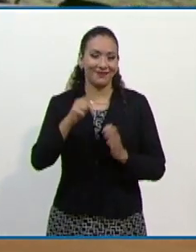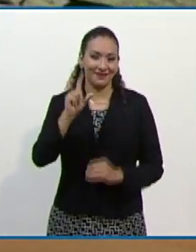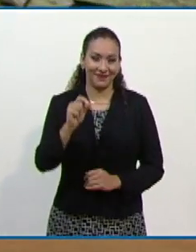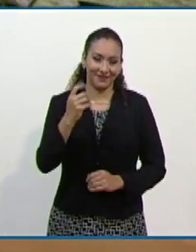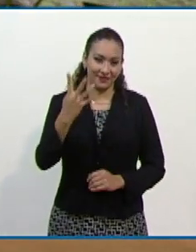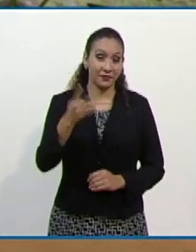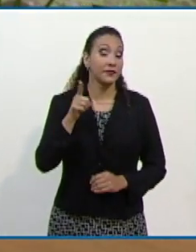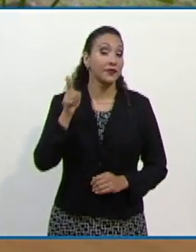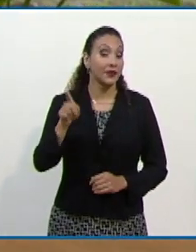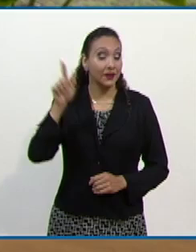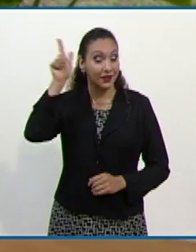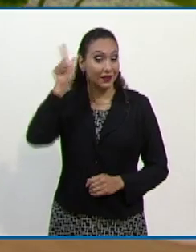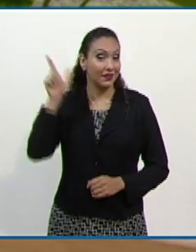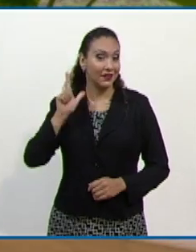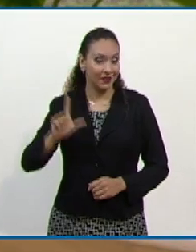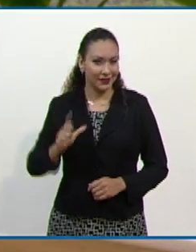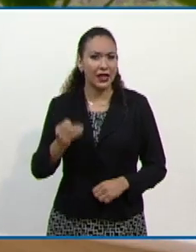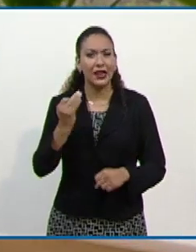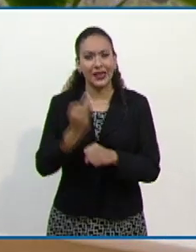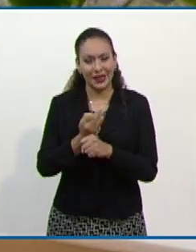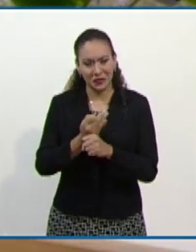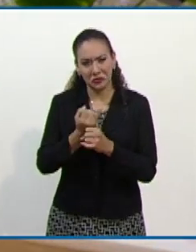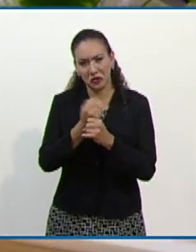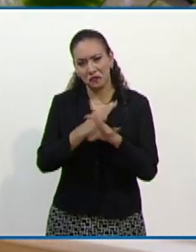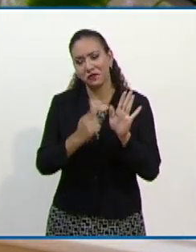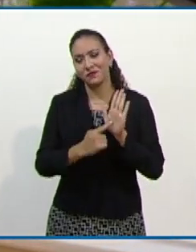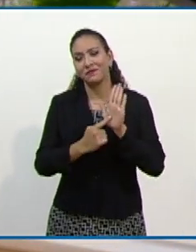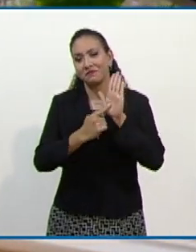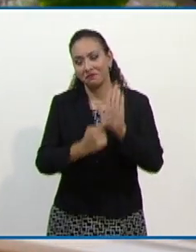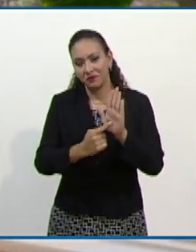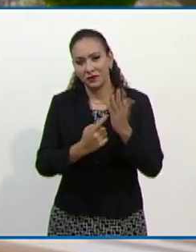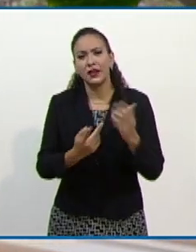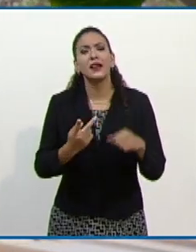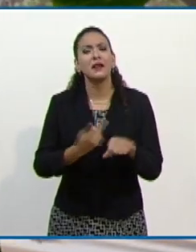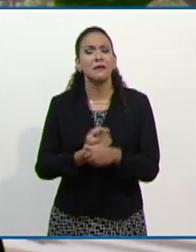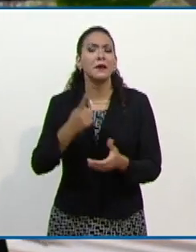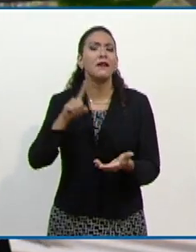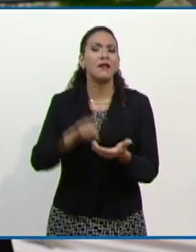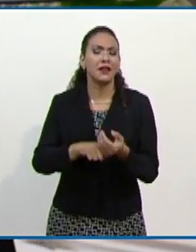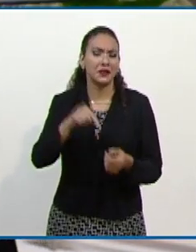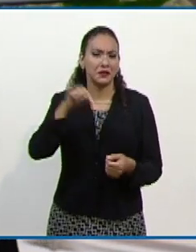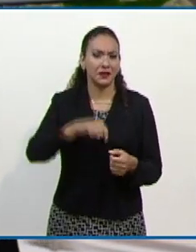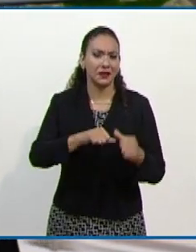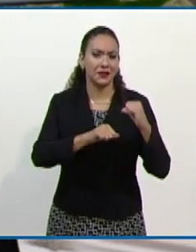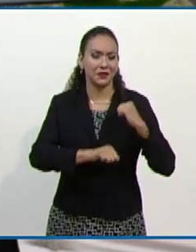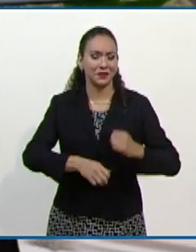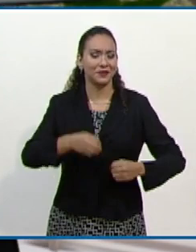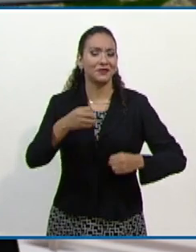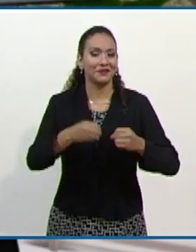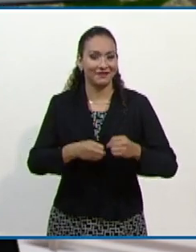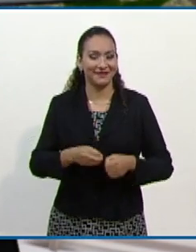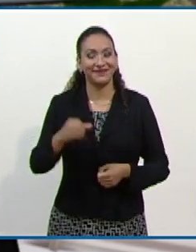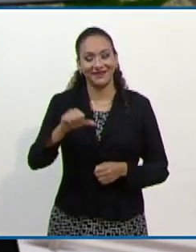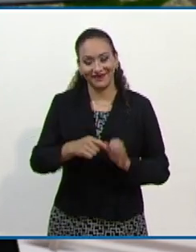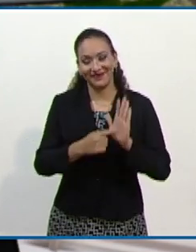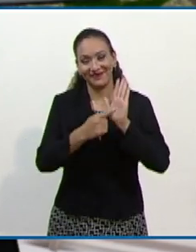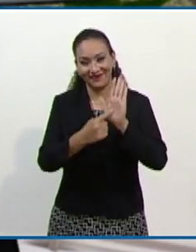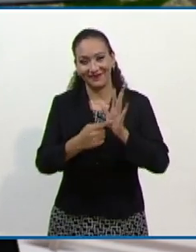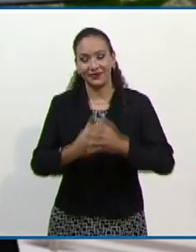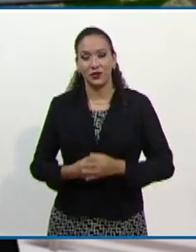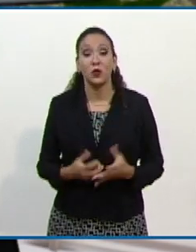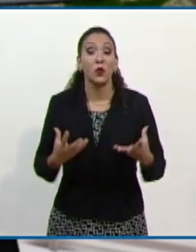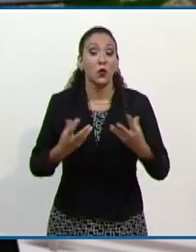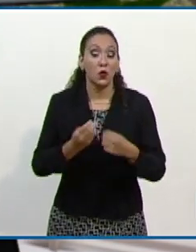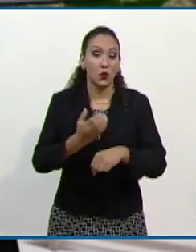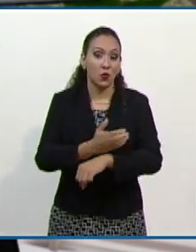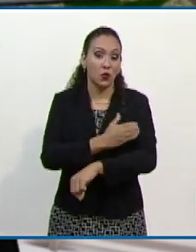2024. Soy Lorena Sánchez Cabrera y en los próximos minutos tendré el gusto de presentarle la información más reciente del Poder Judicial de la Federación,